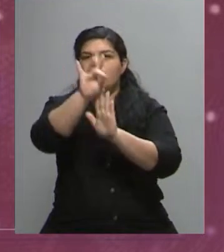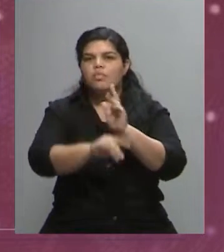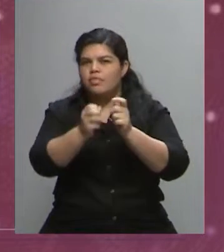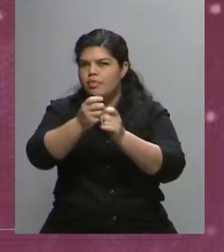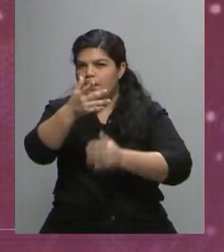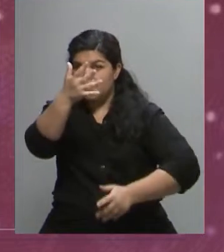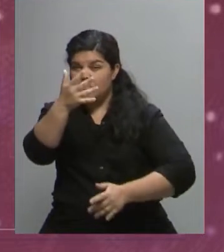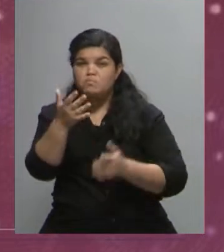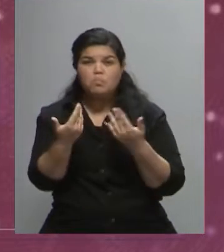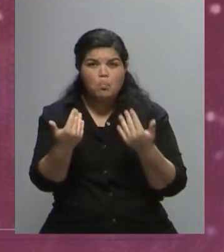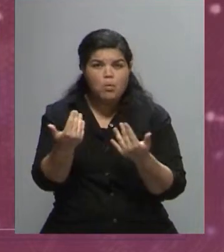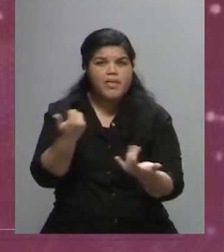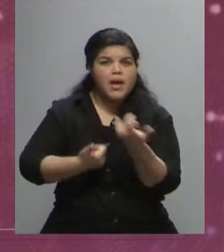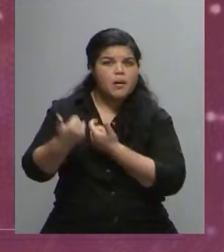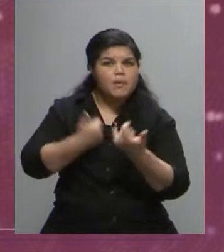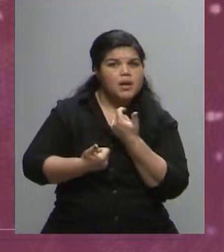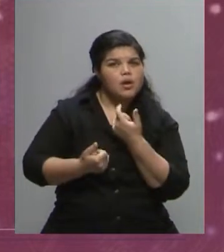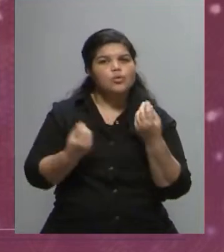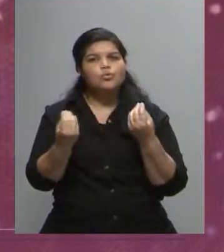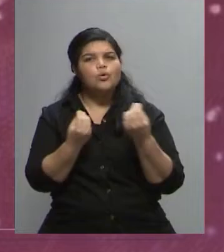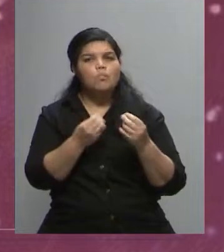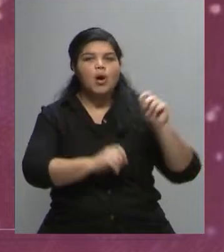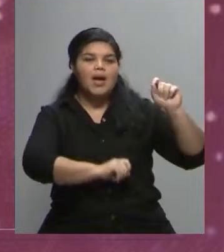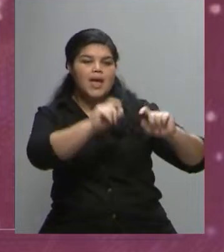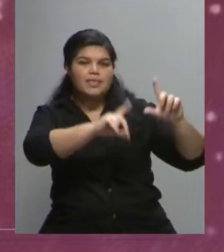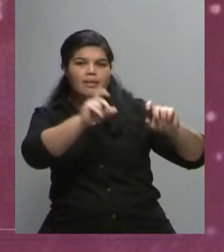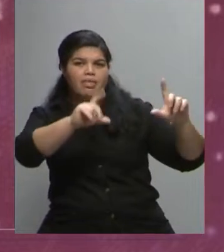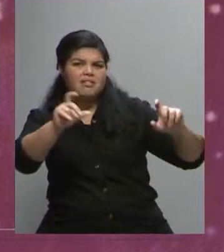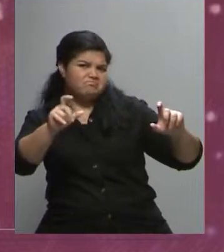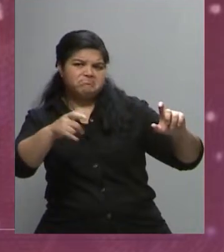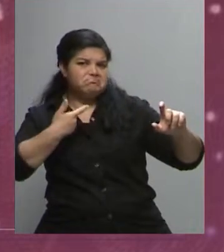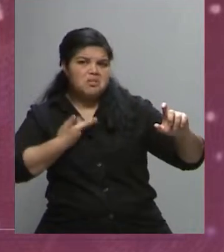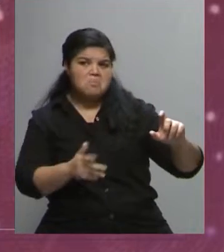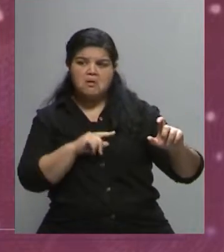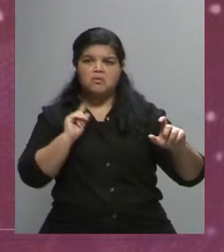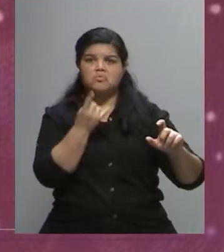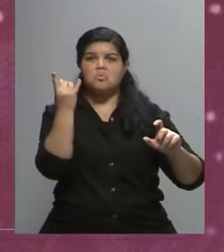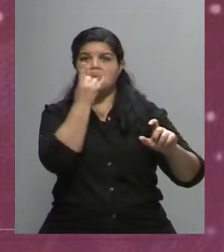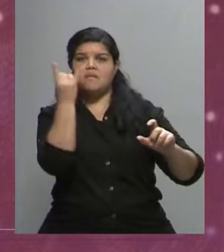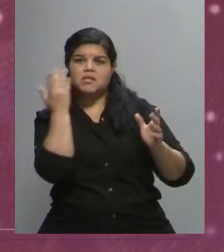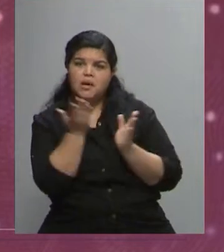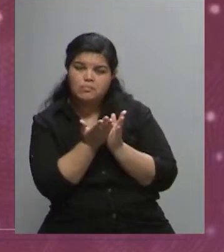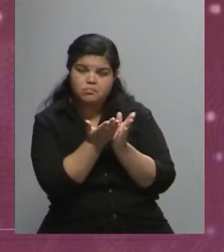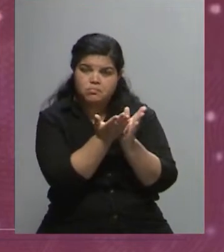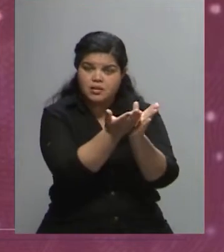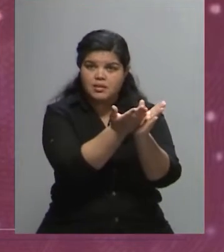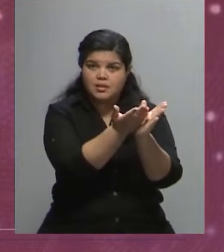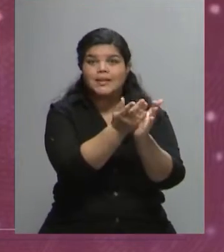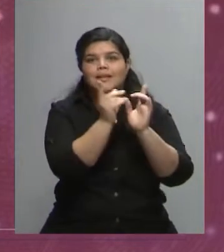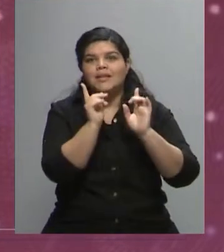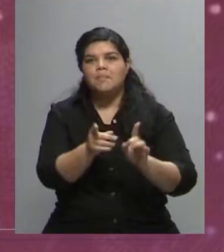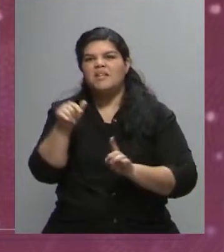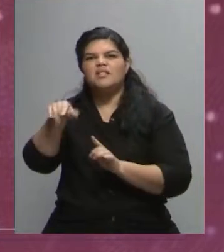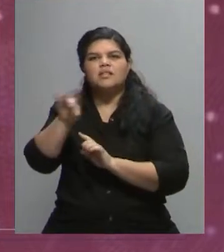un poco esta diferencia entre lo que es la estadística clásica, ¿no? Lo que uno puede ir a estudiar en la universidad, versus la explosión del